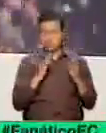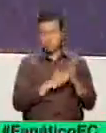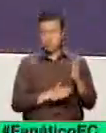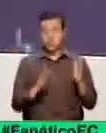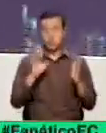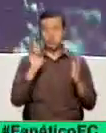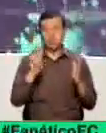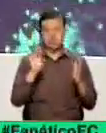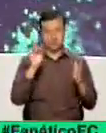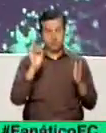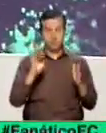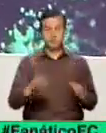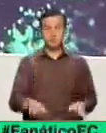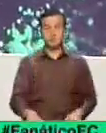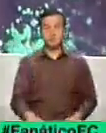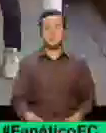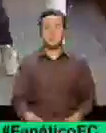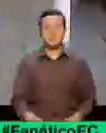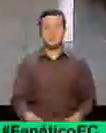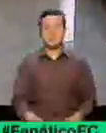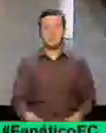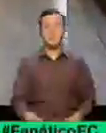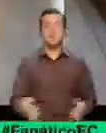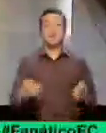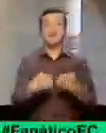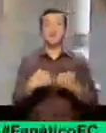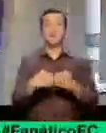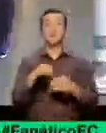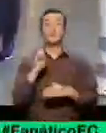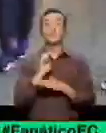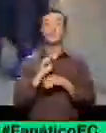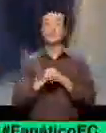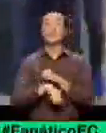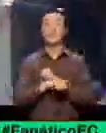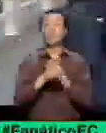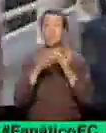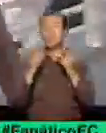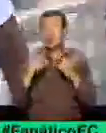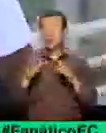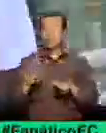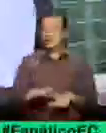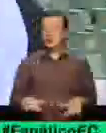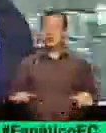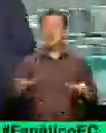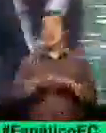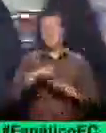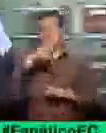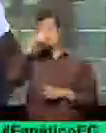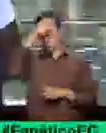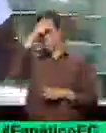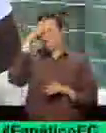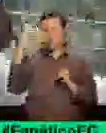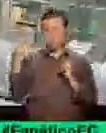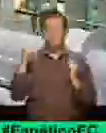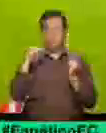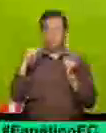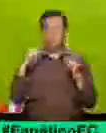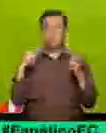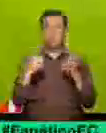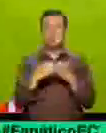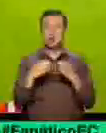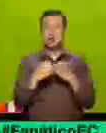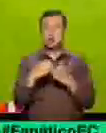este 2018. La selección ecuatoriana de fútbol ya se encuentra en Lima para rivalizar ante la selección